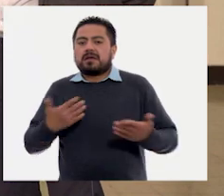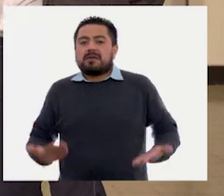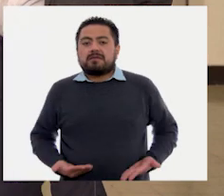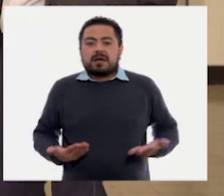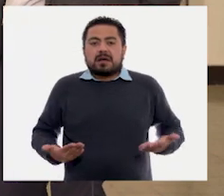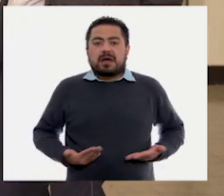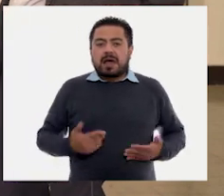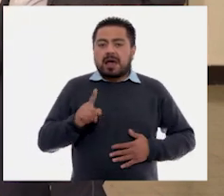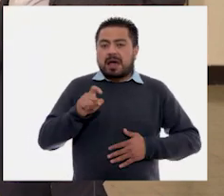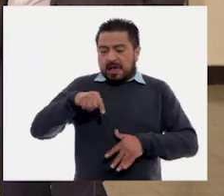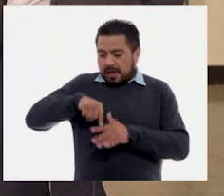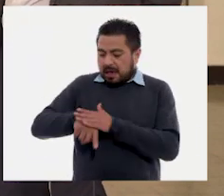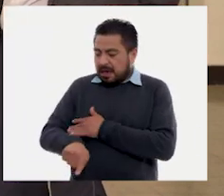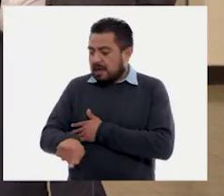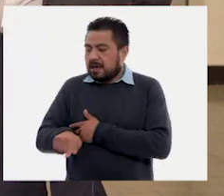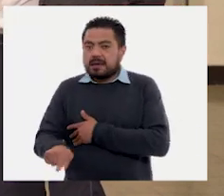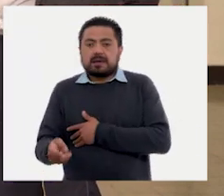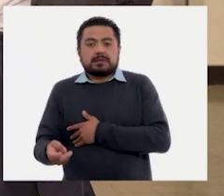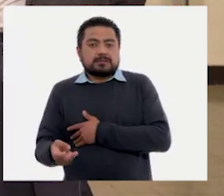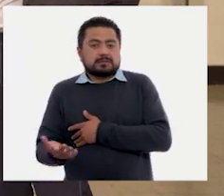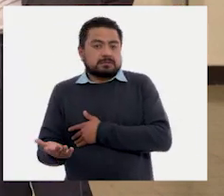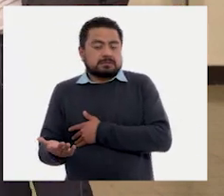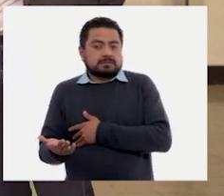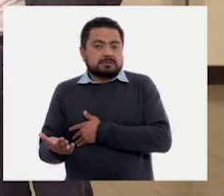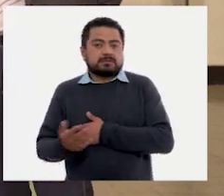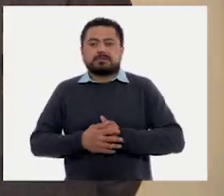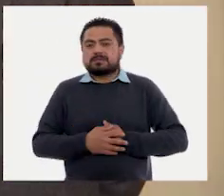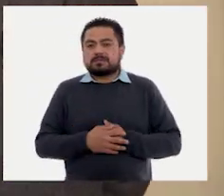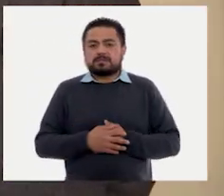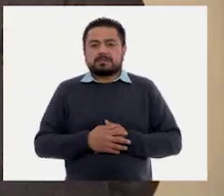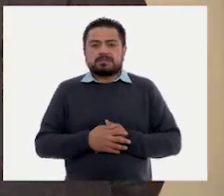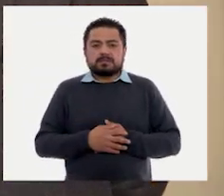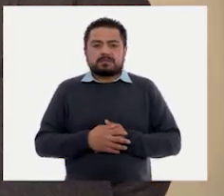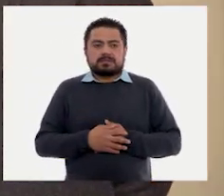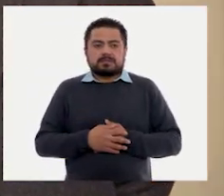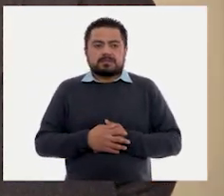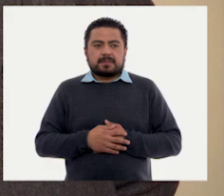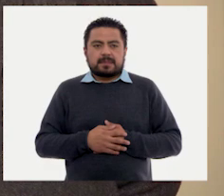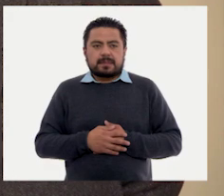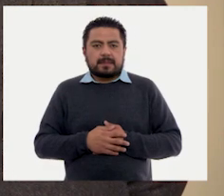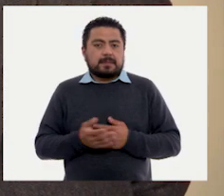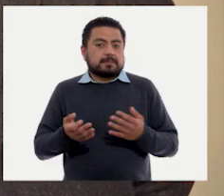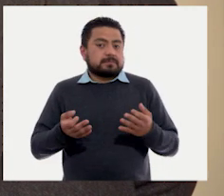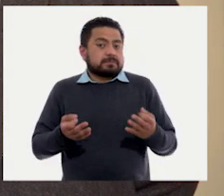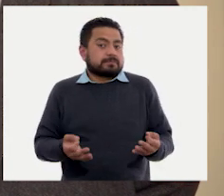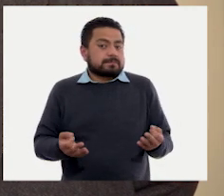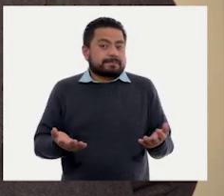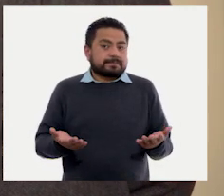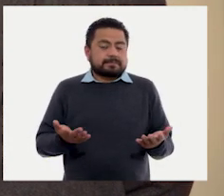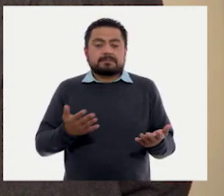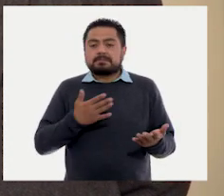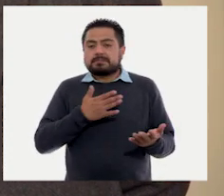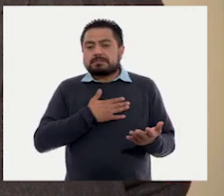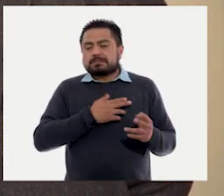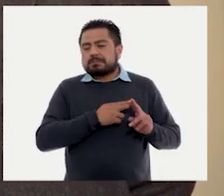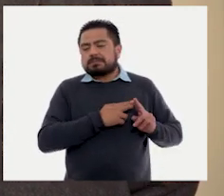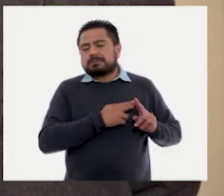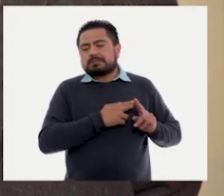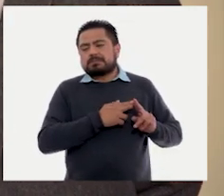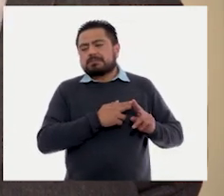¿no? Muy polifacético. Entonces, pues realmente mi